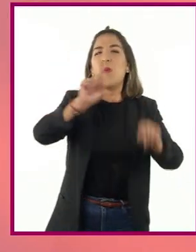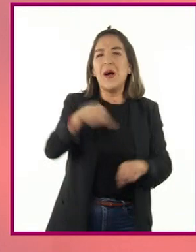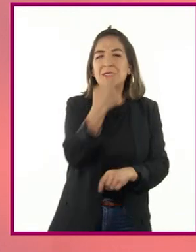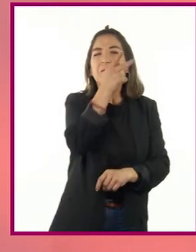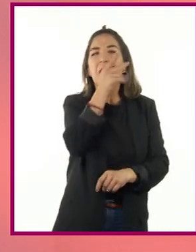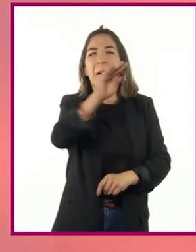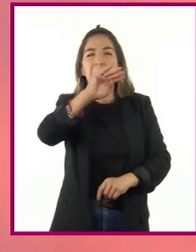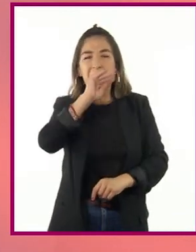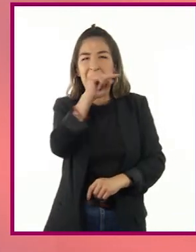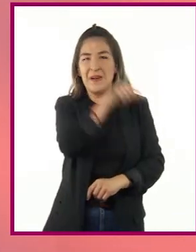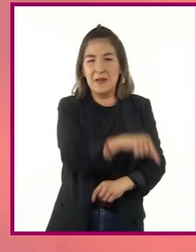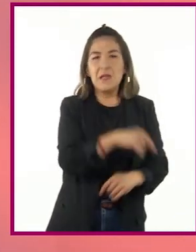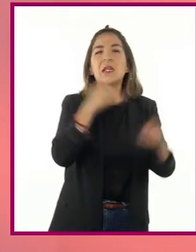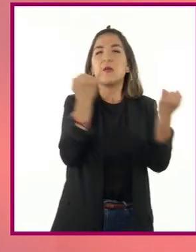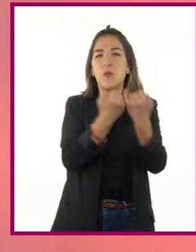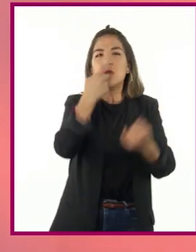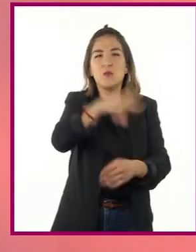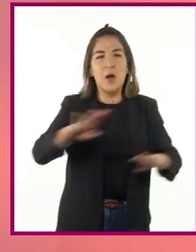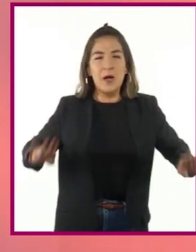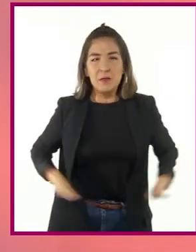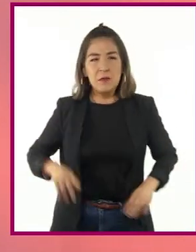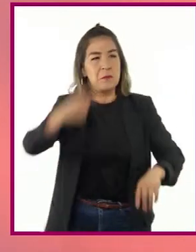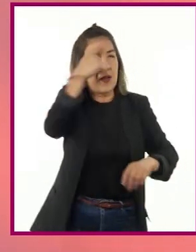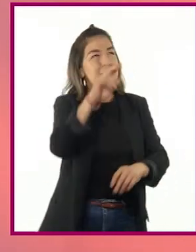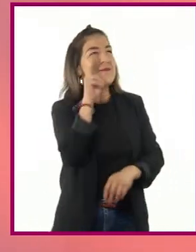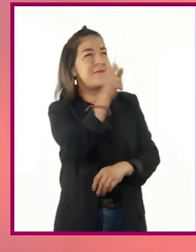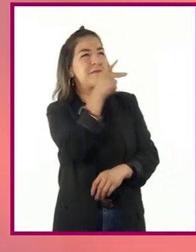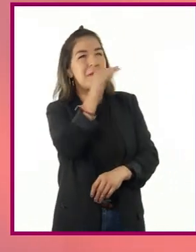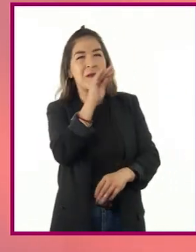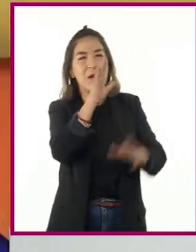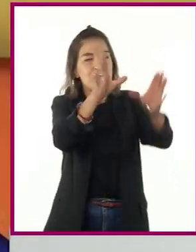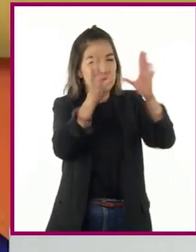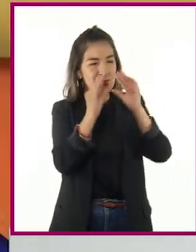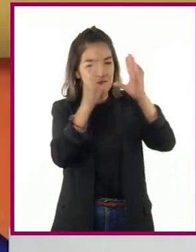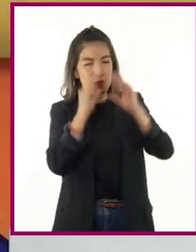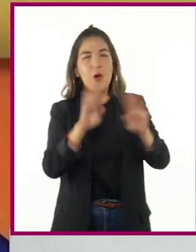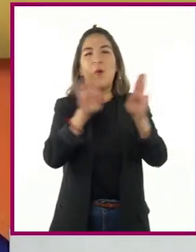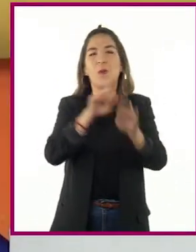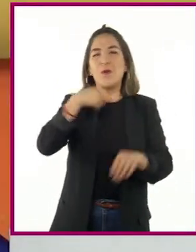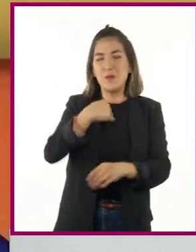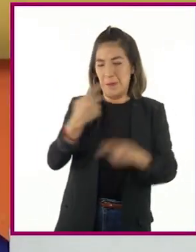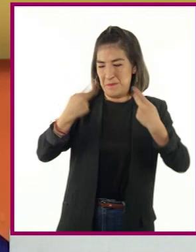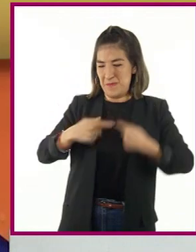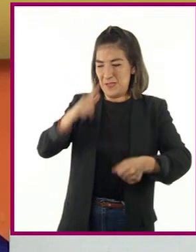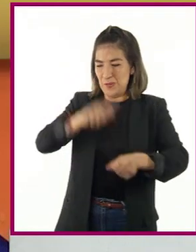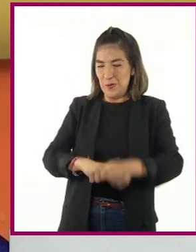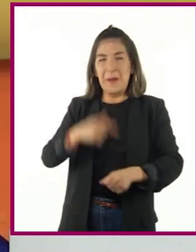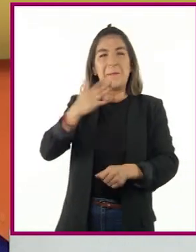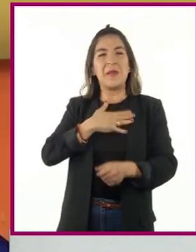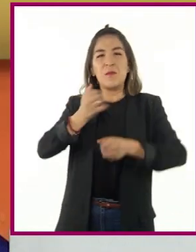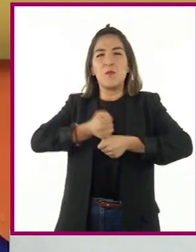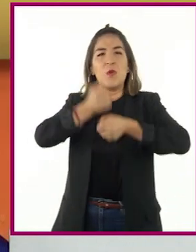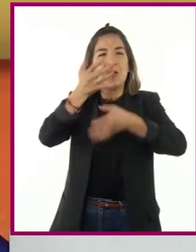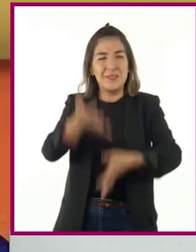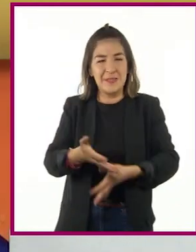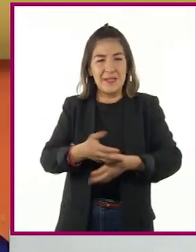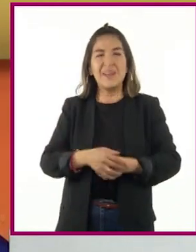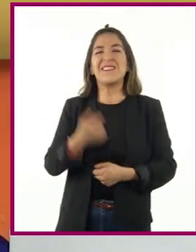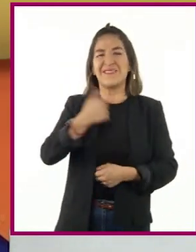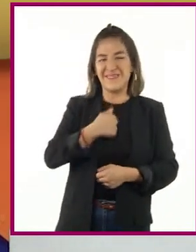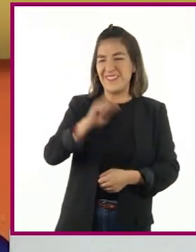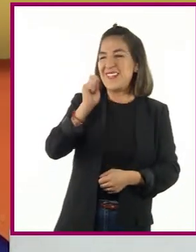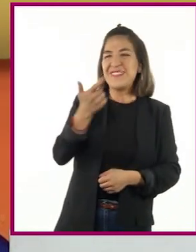sus actitudes influyeron en él como persona y como poeta. A mí me sorprendió cómo transformó su